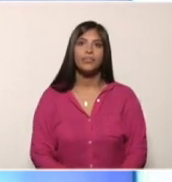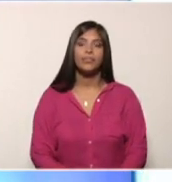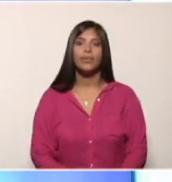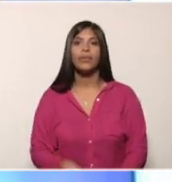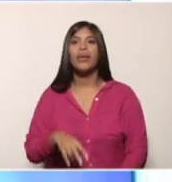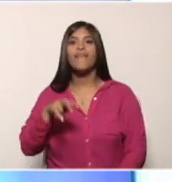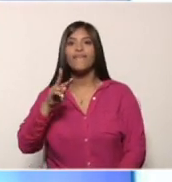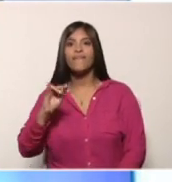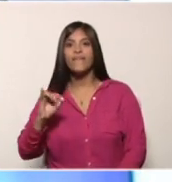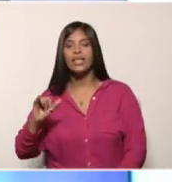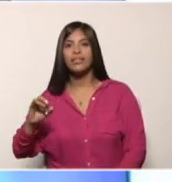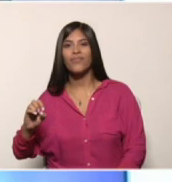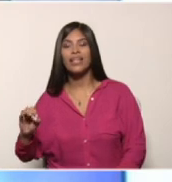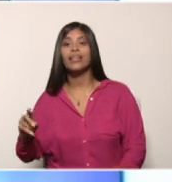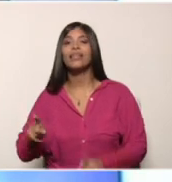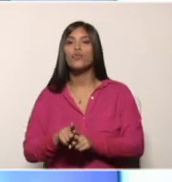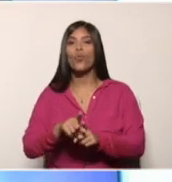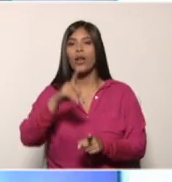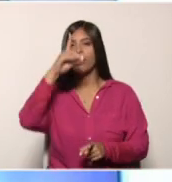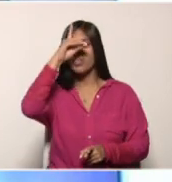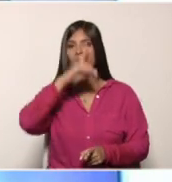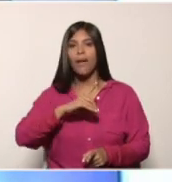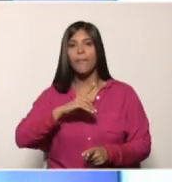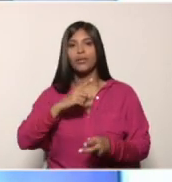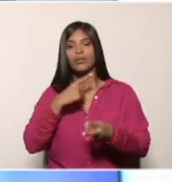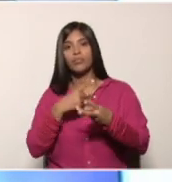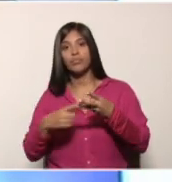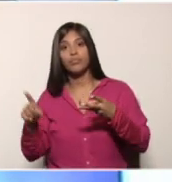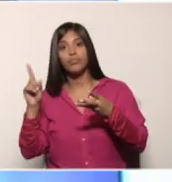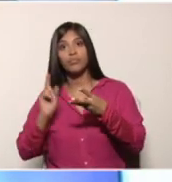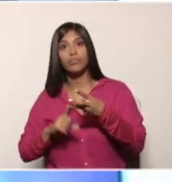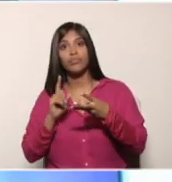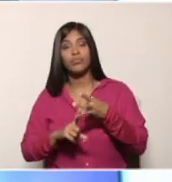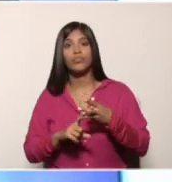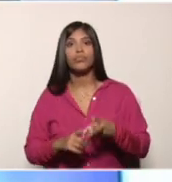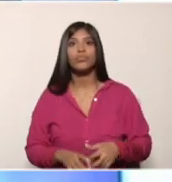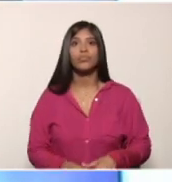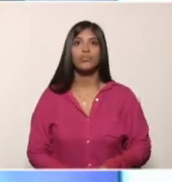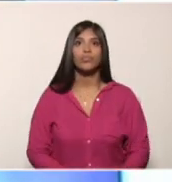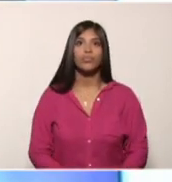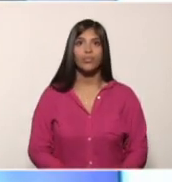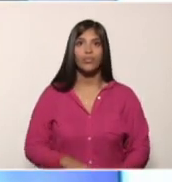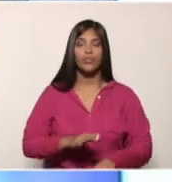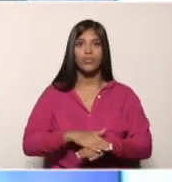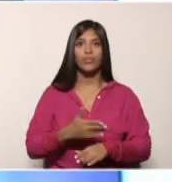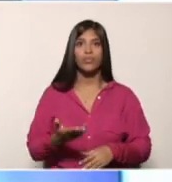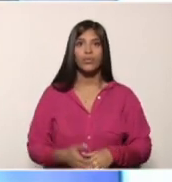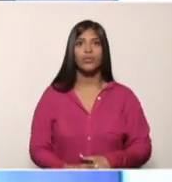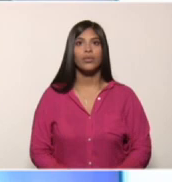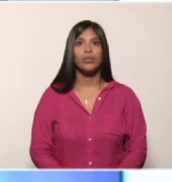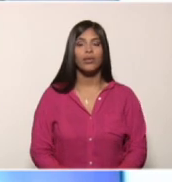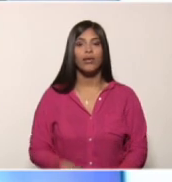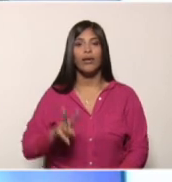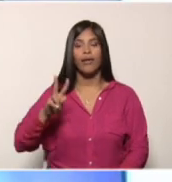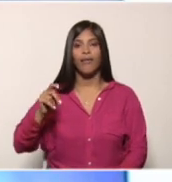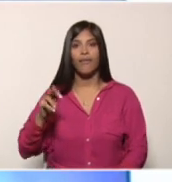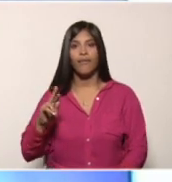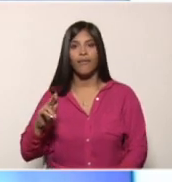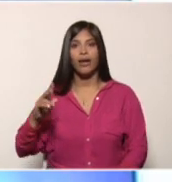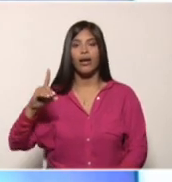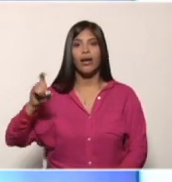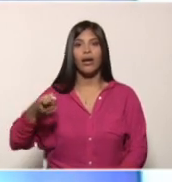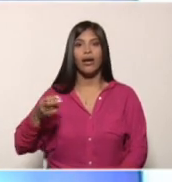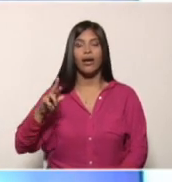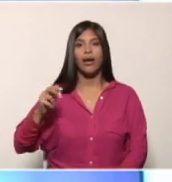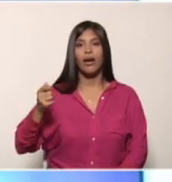Disability es discapacidad. Y background es otra palabra que tenemos que estar pendientes porque background puede significar fondo,